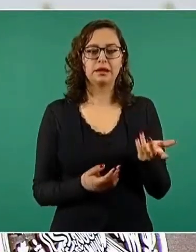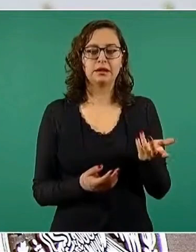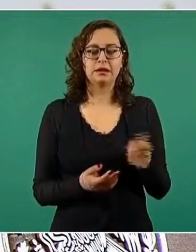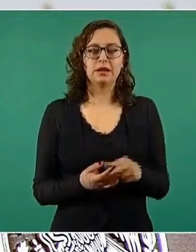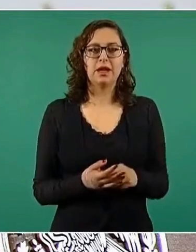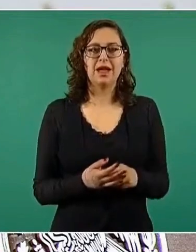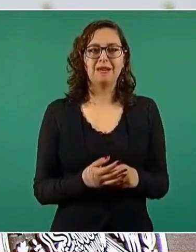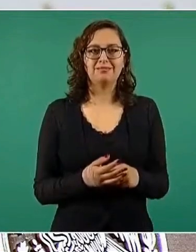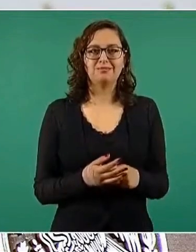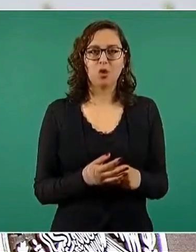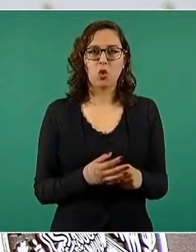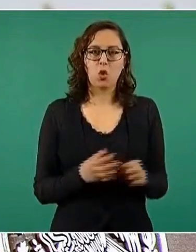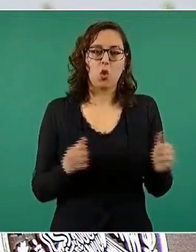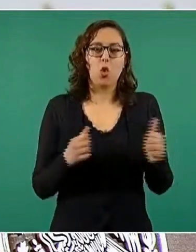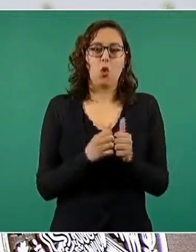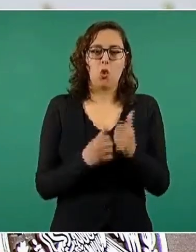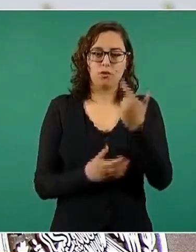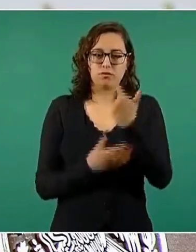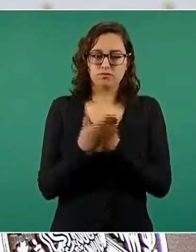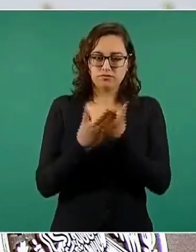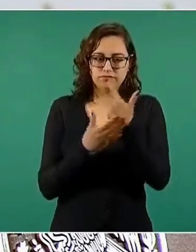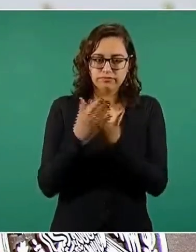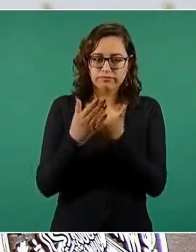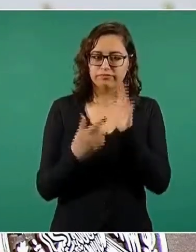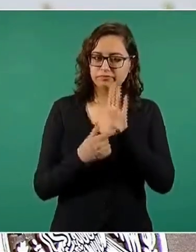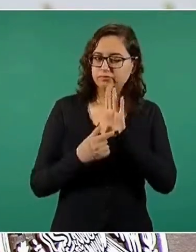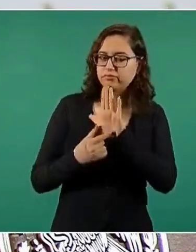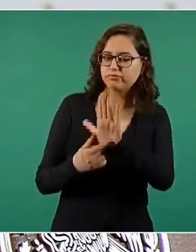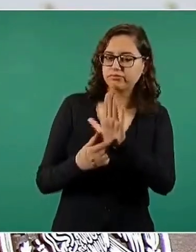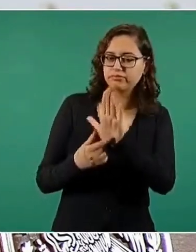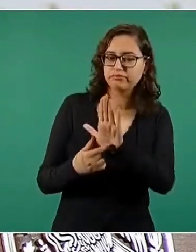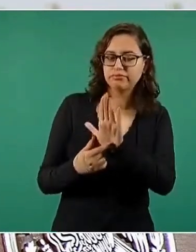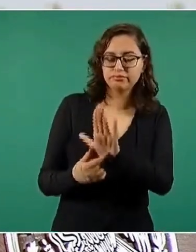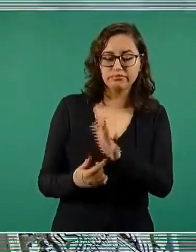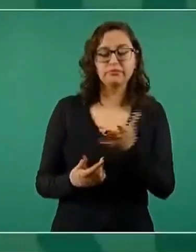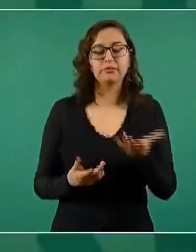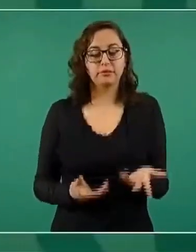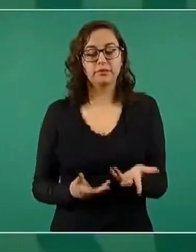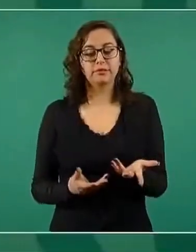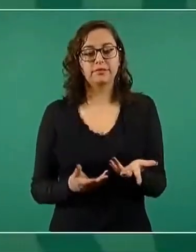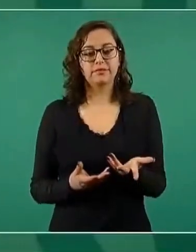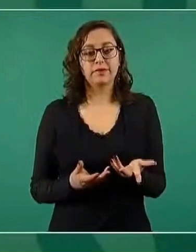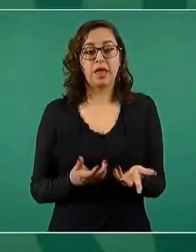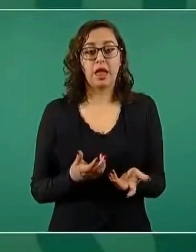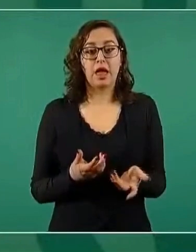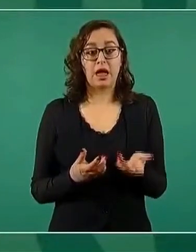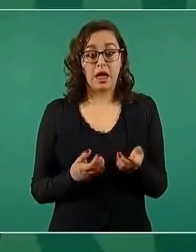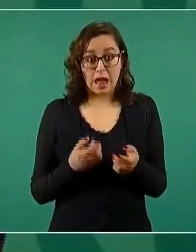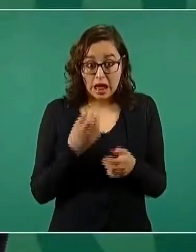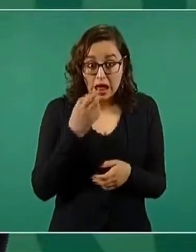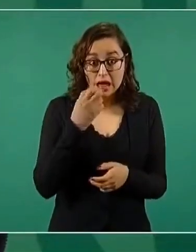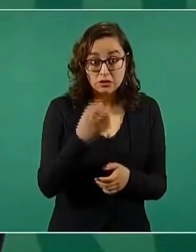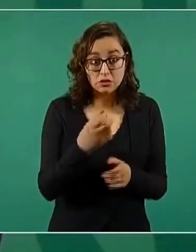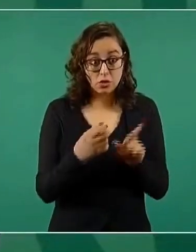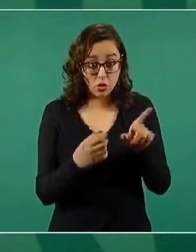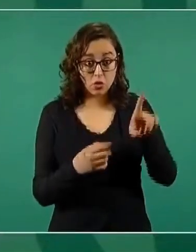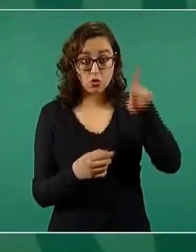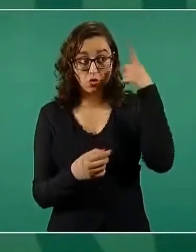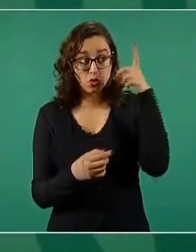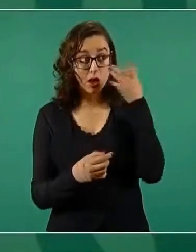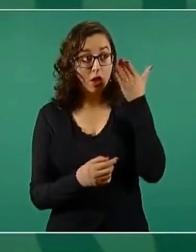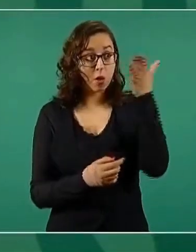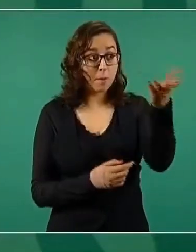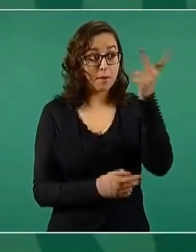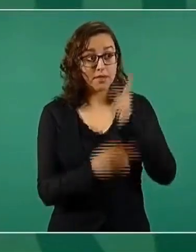Entonces se tiene que saber con qué propósito se solicitó esa